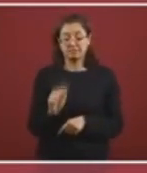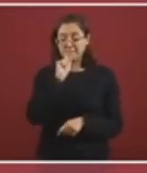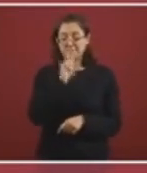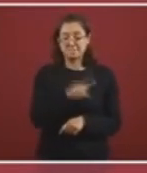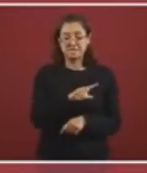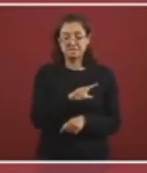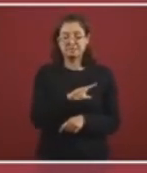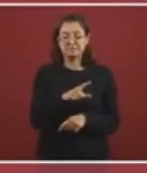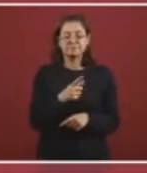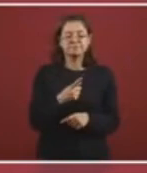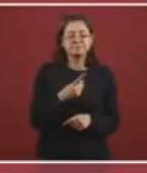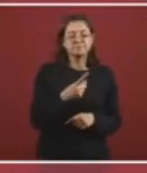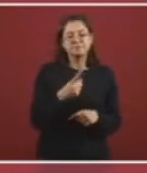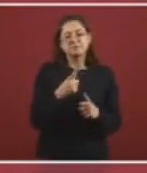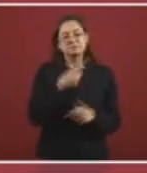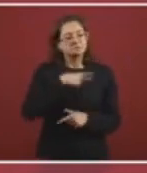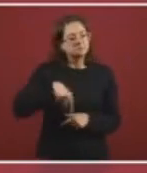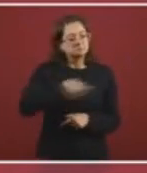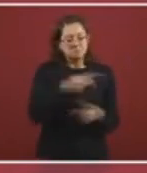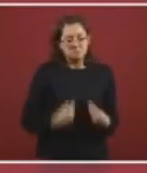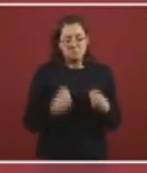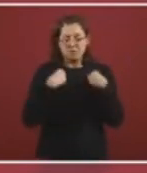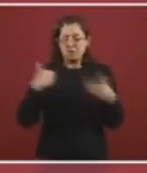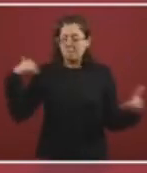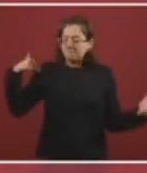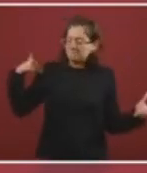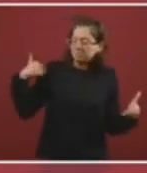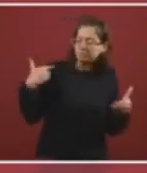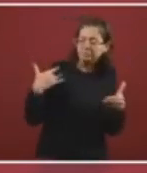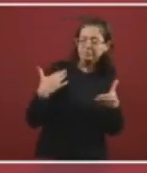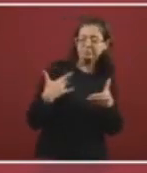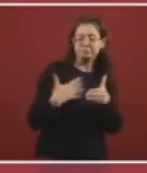se habían formado y habían